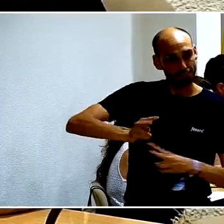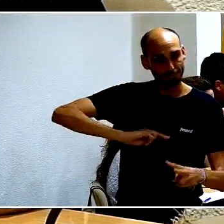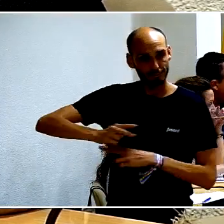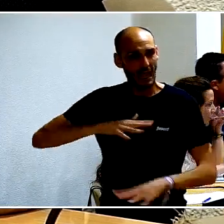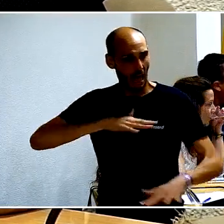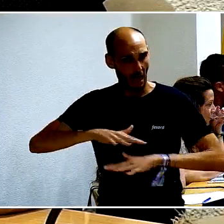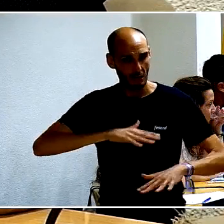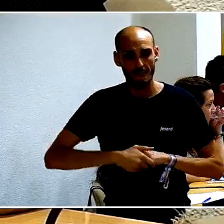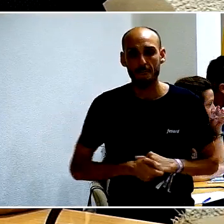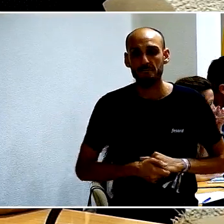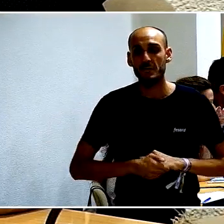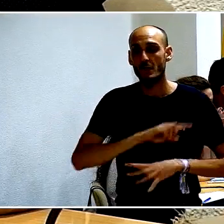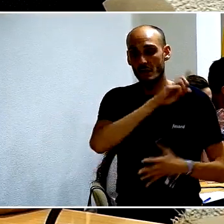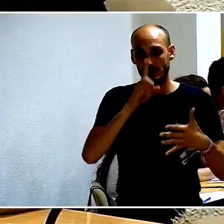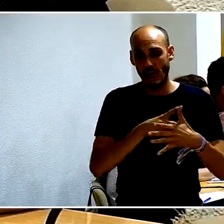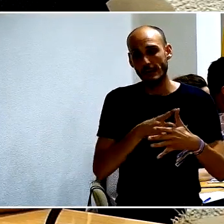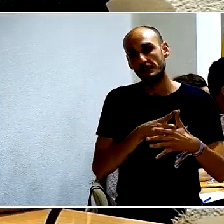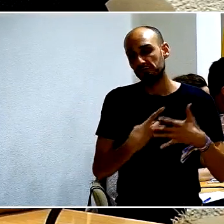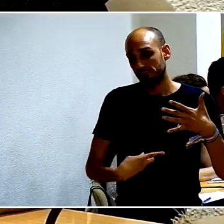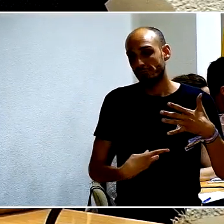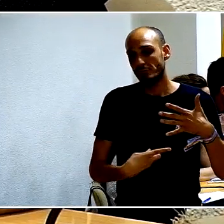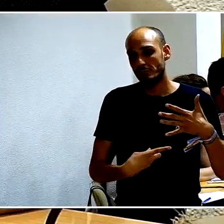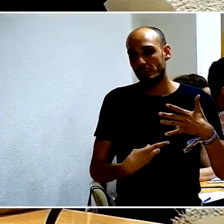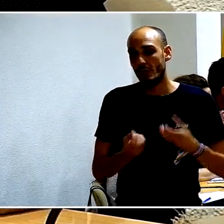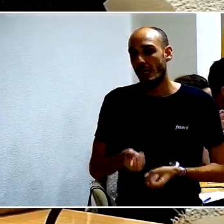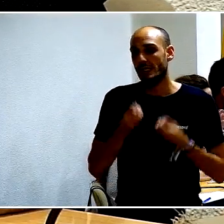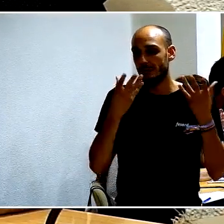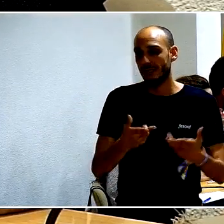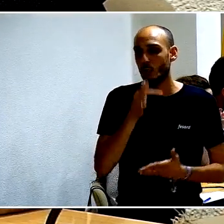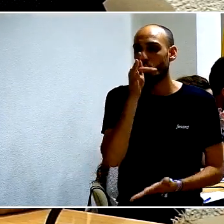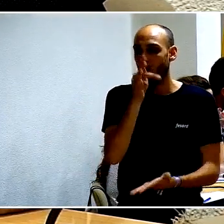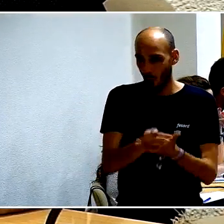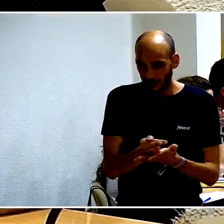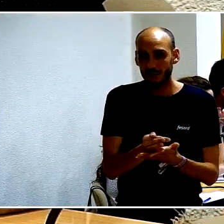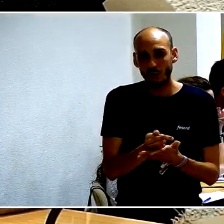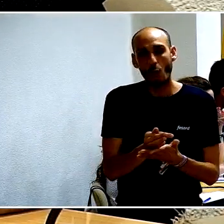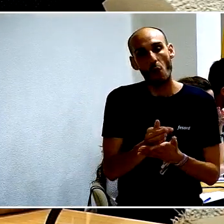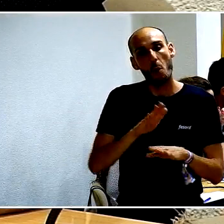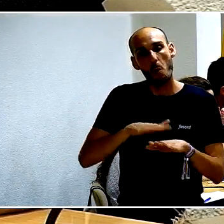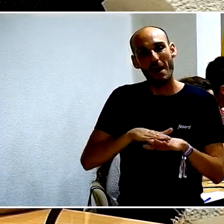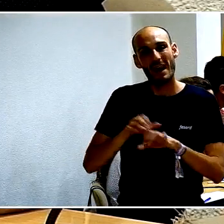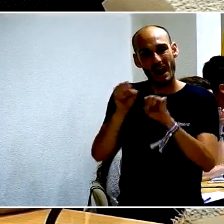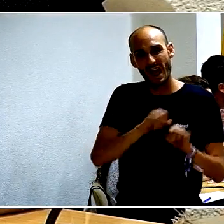6, expresar un compromiso efectivo contra los recortes sociales, especialmente de la prevención y el tratamiento del